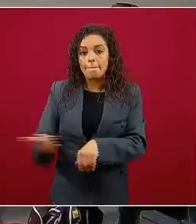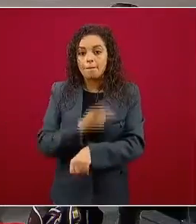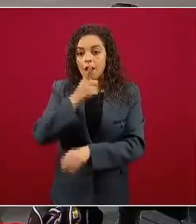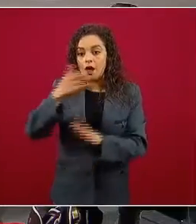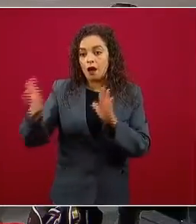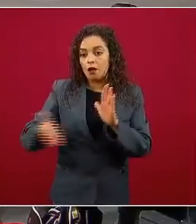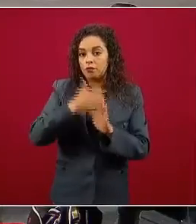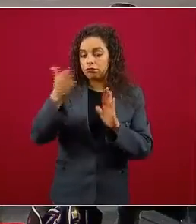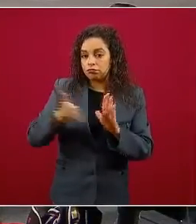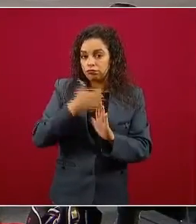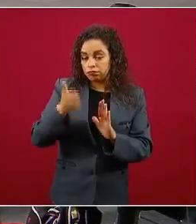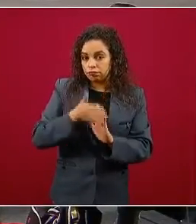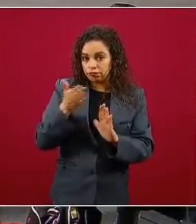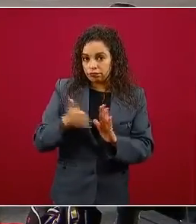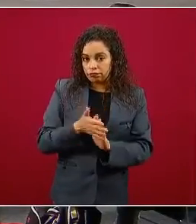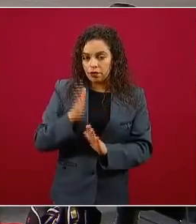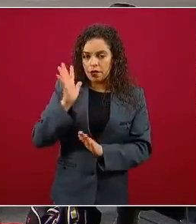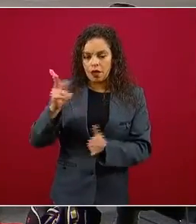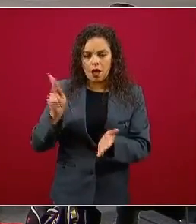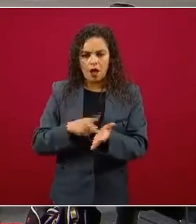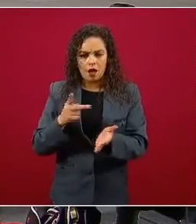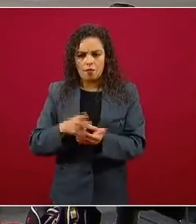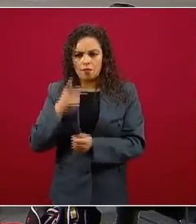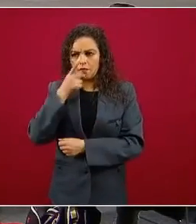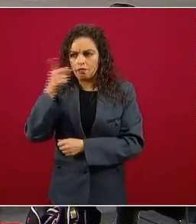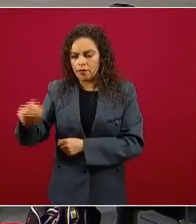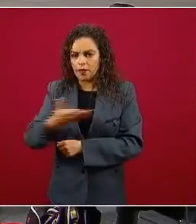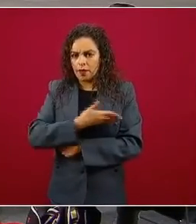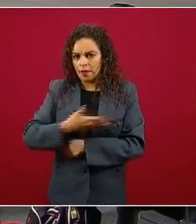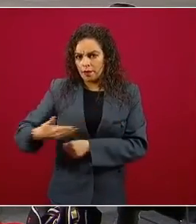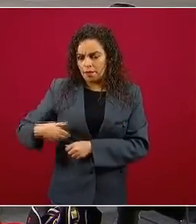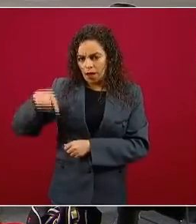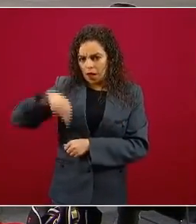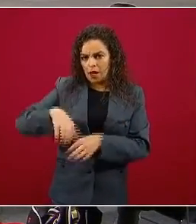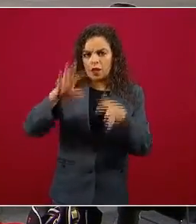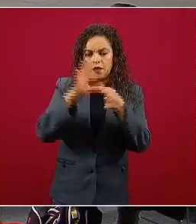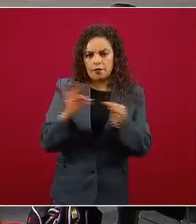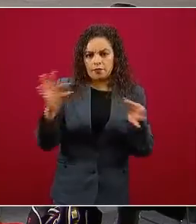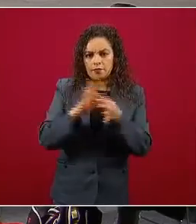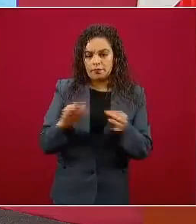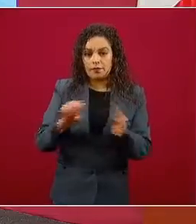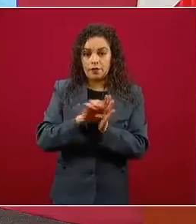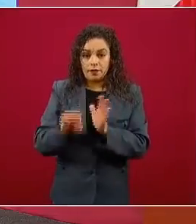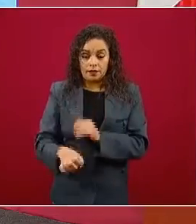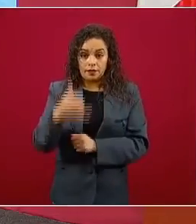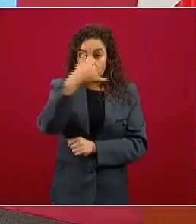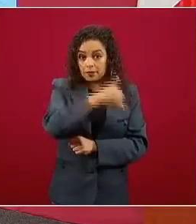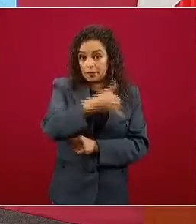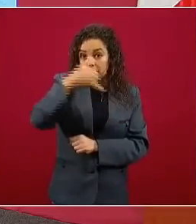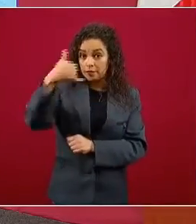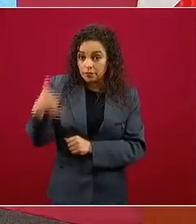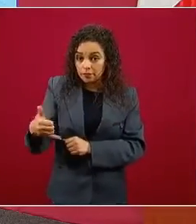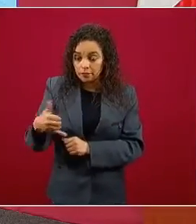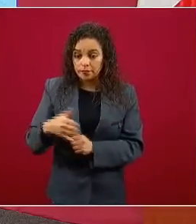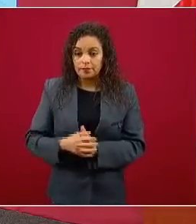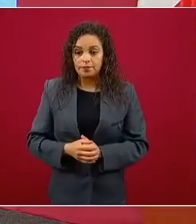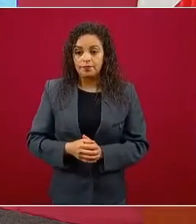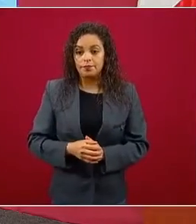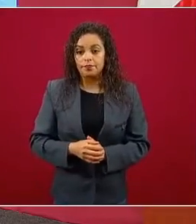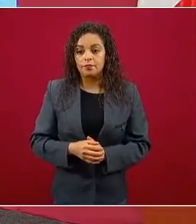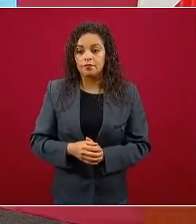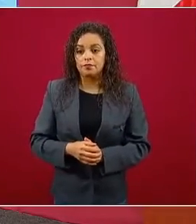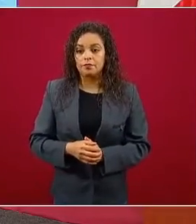lo ha platicado el presidente en repetidas ocasiones acá. Infonavit, por ejemplo, construyó,